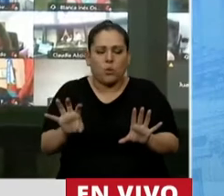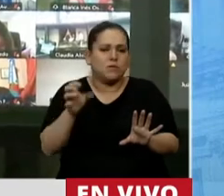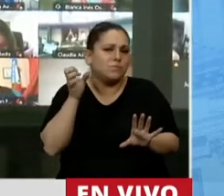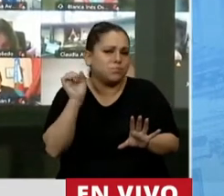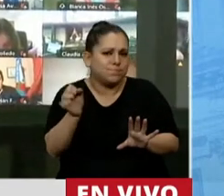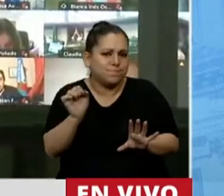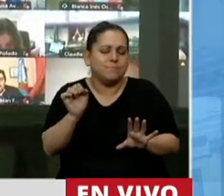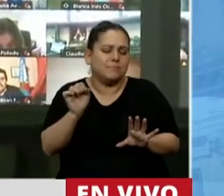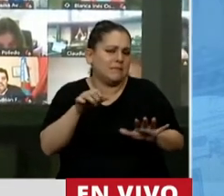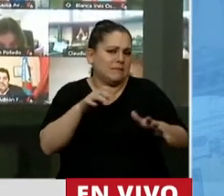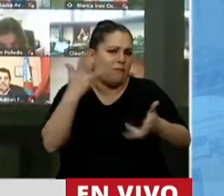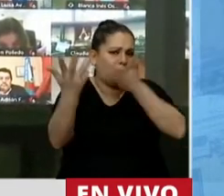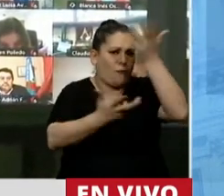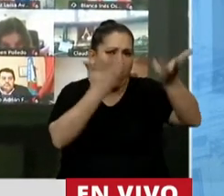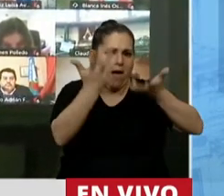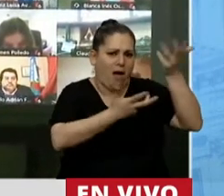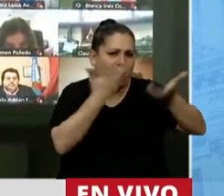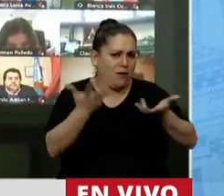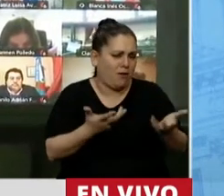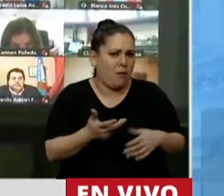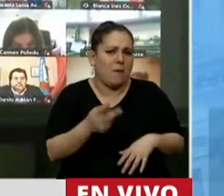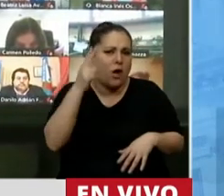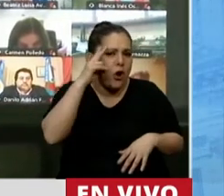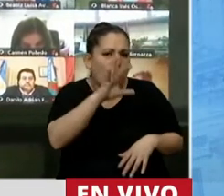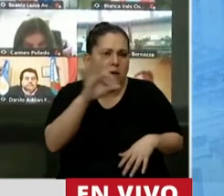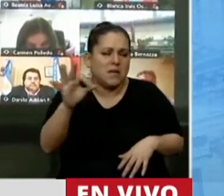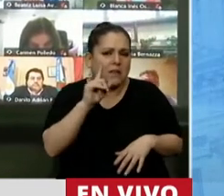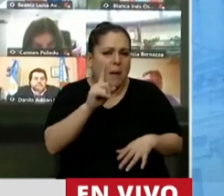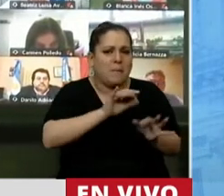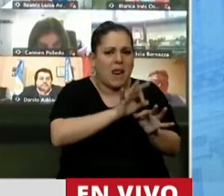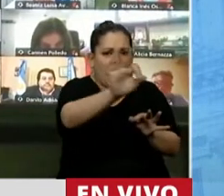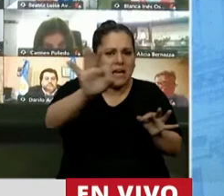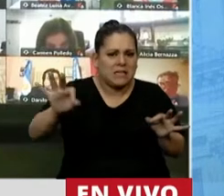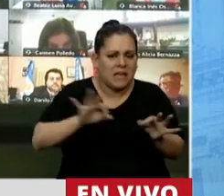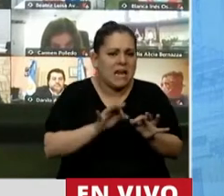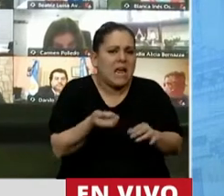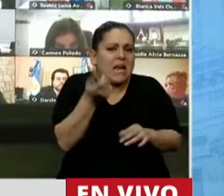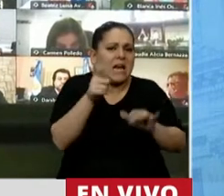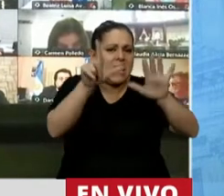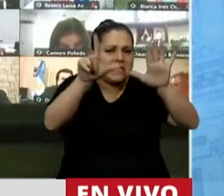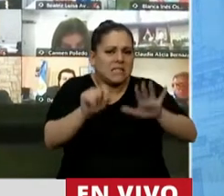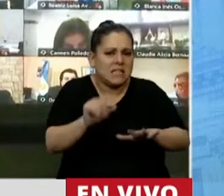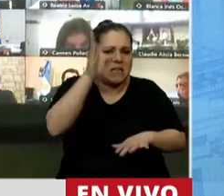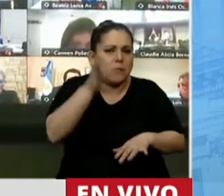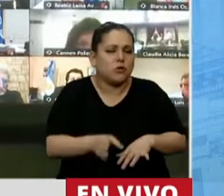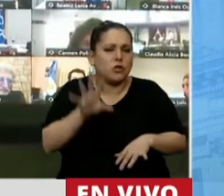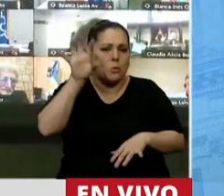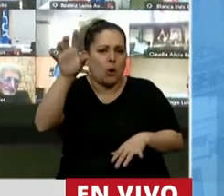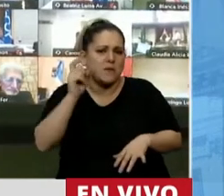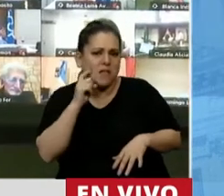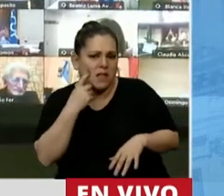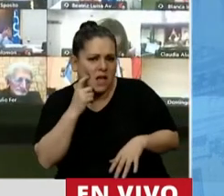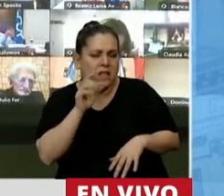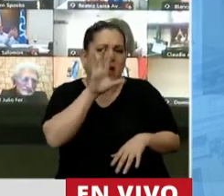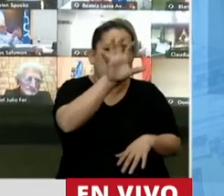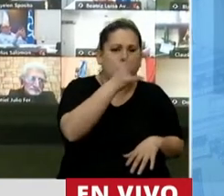los efectos devastadores del fuego. Más de 900.000 hectáreas, casi el 70% en las provincias de Entre Ríos y en las provincias